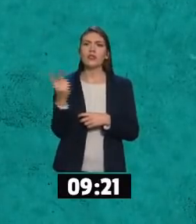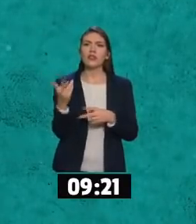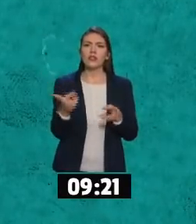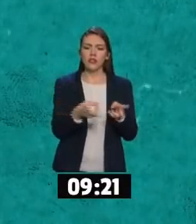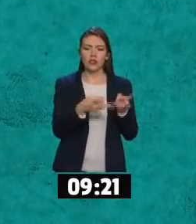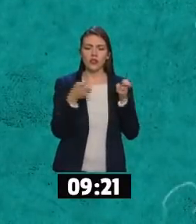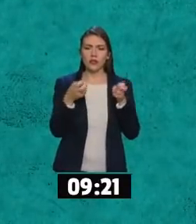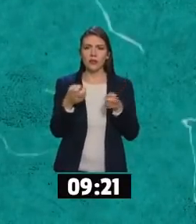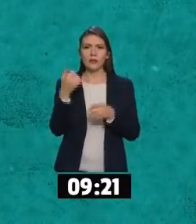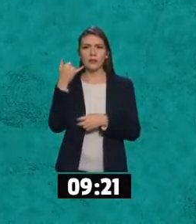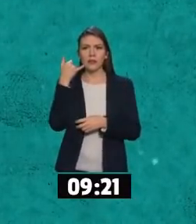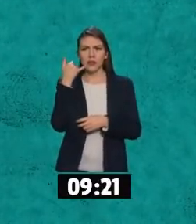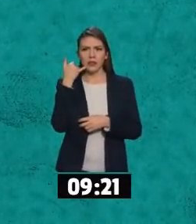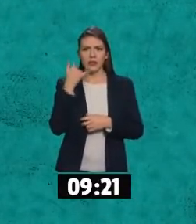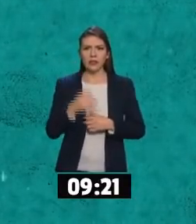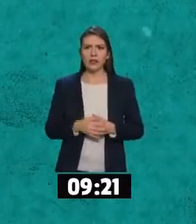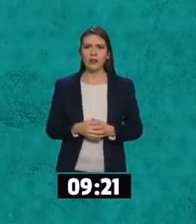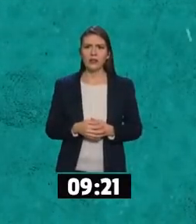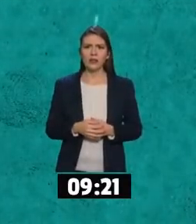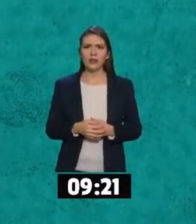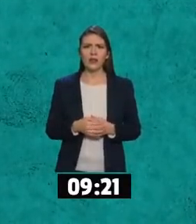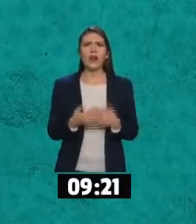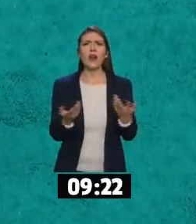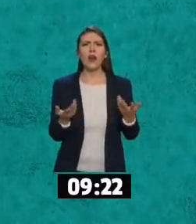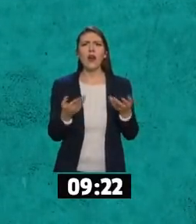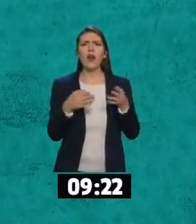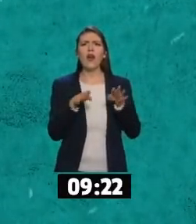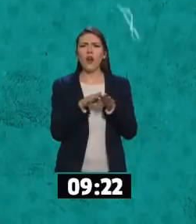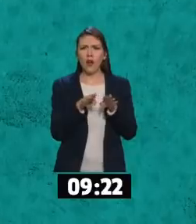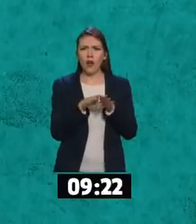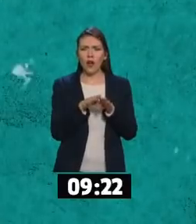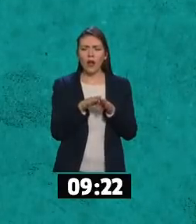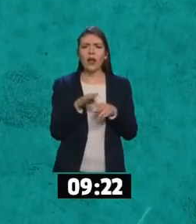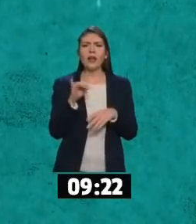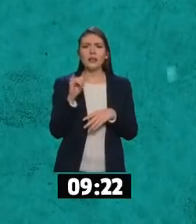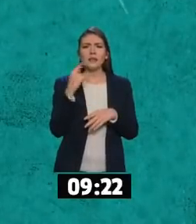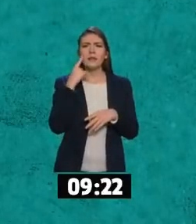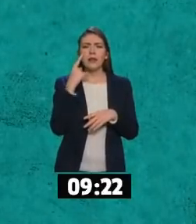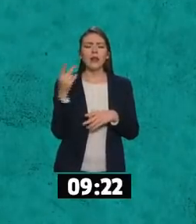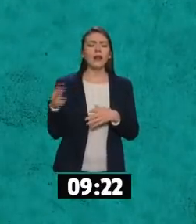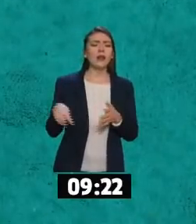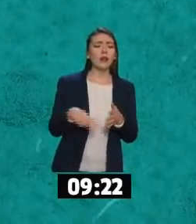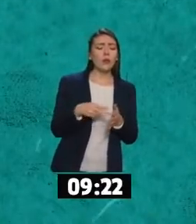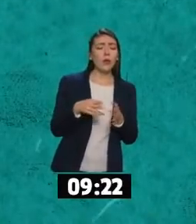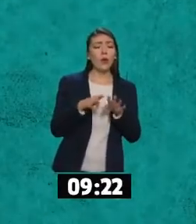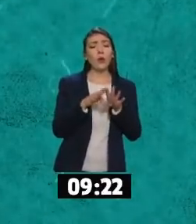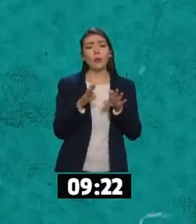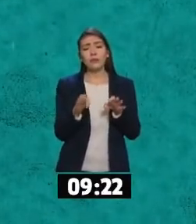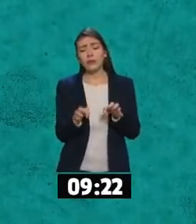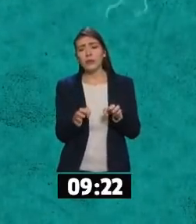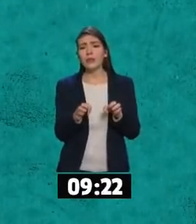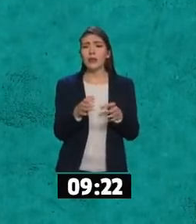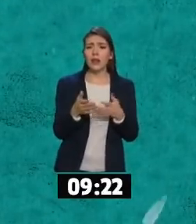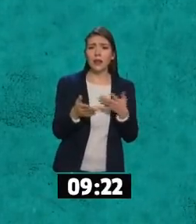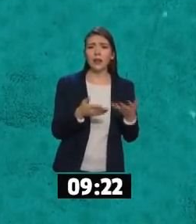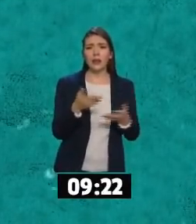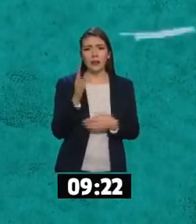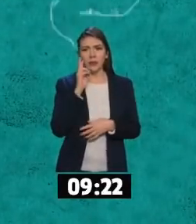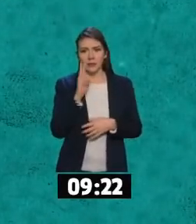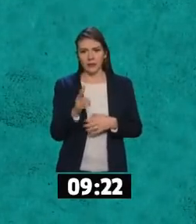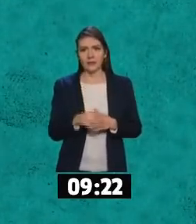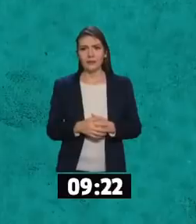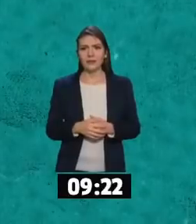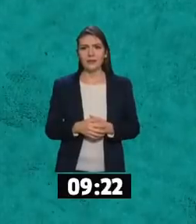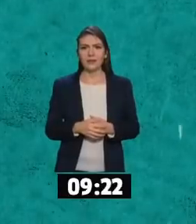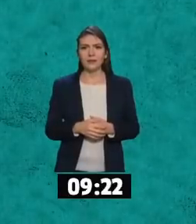cómo llega y les hace la plática como si fuera Sí, padrecito. de cómo está usted y todo. Miren, ojalá lo puedas poner más al principio. Ahí está.